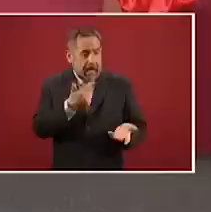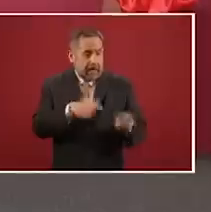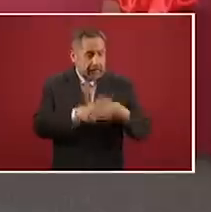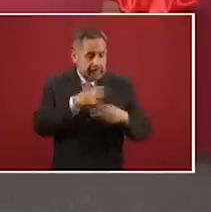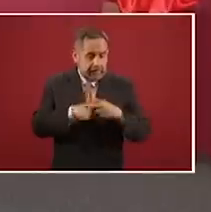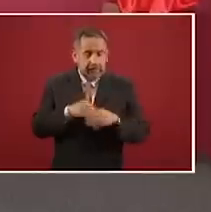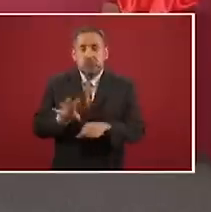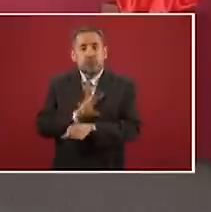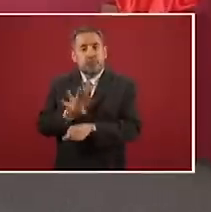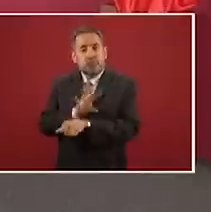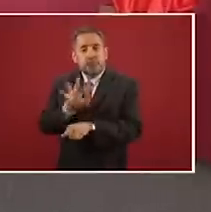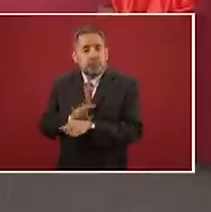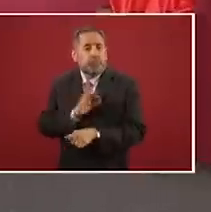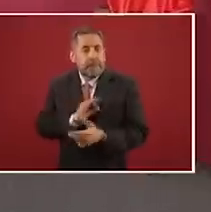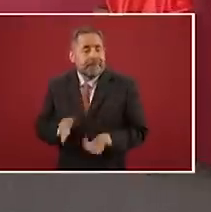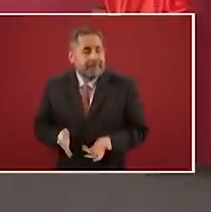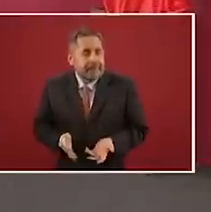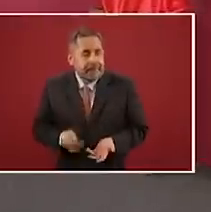eléctrica.